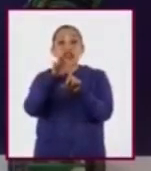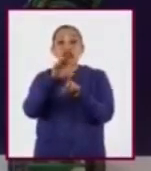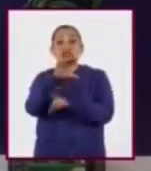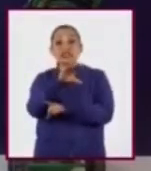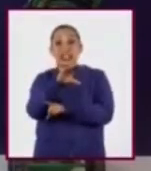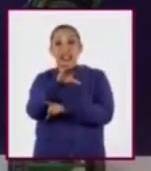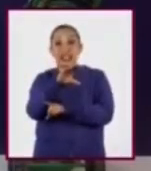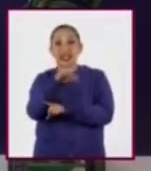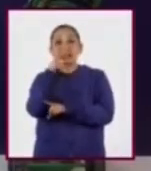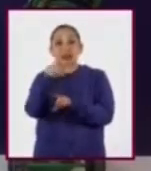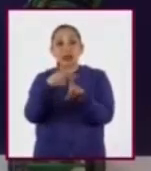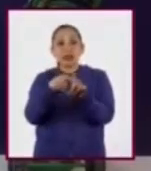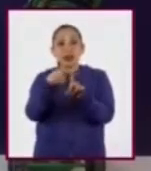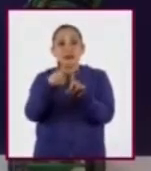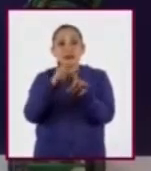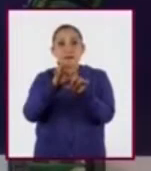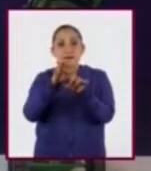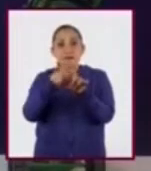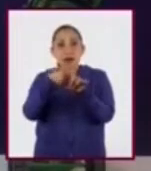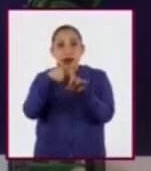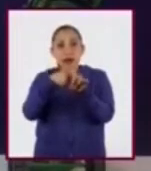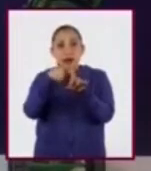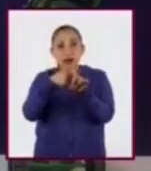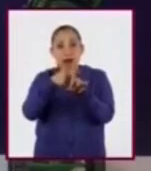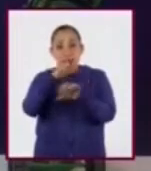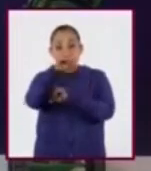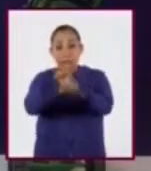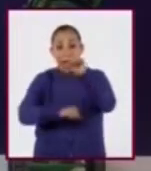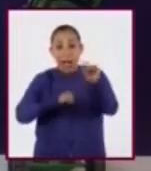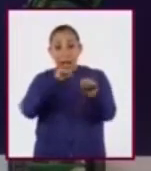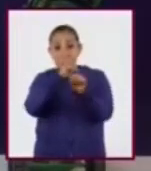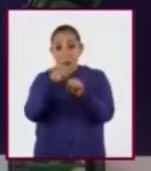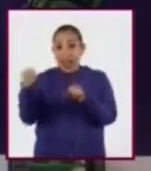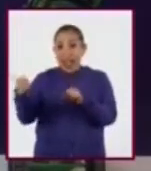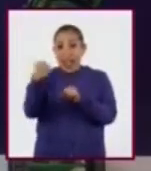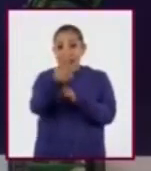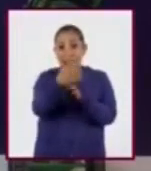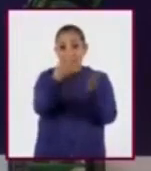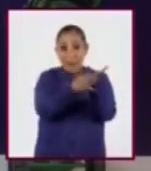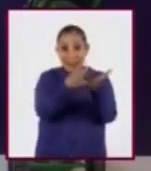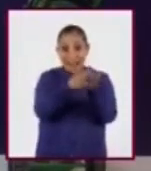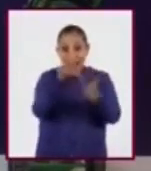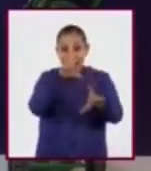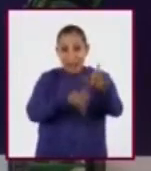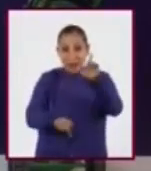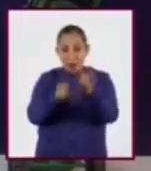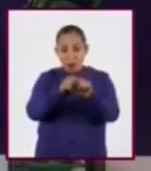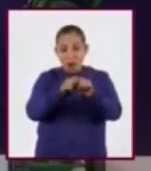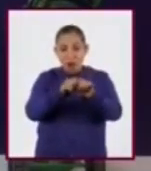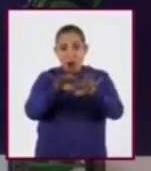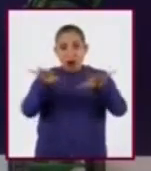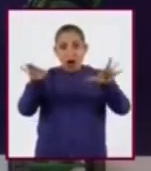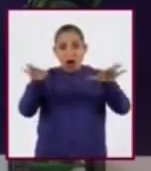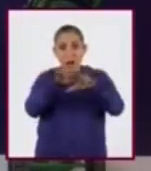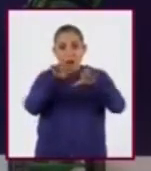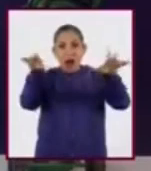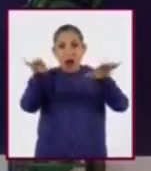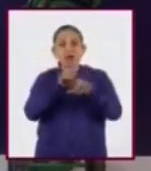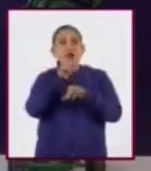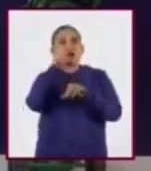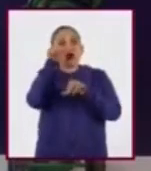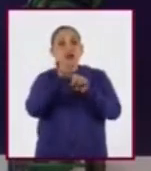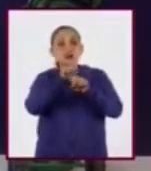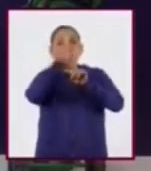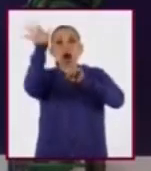esta temperatura, los electrones de los átomos de los elementos metálicos se excitan y emiten luz